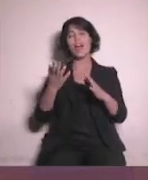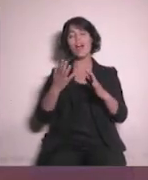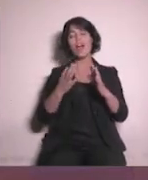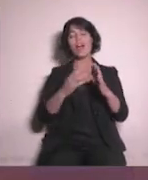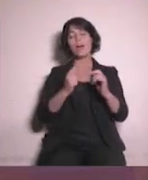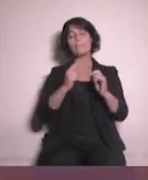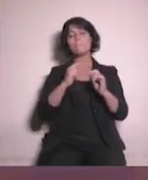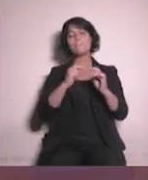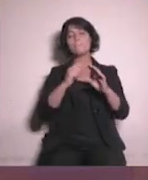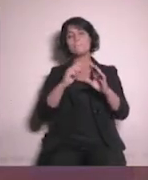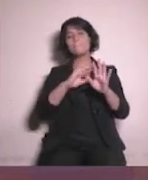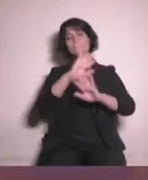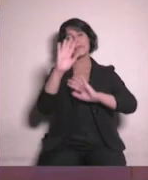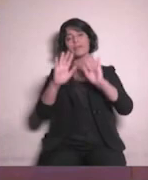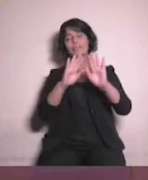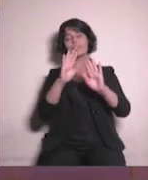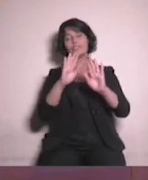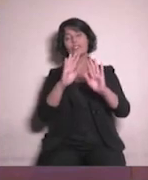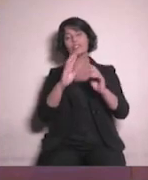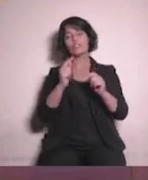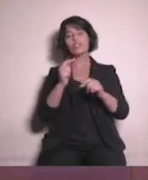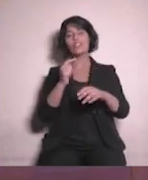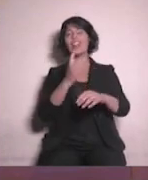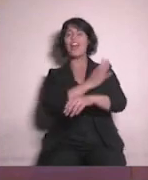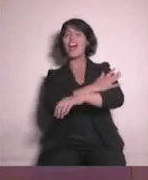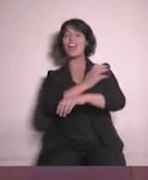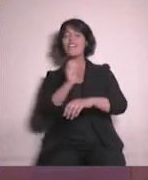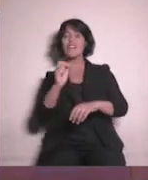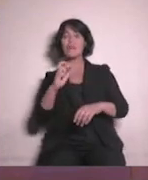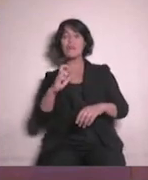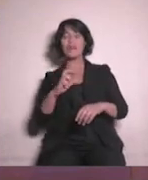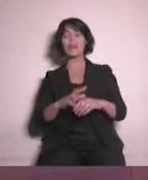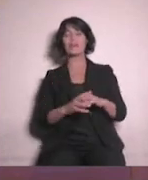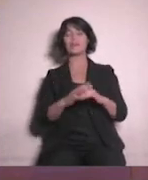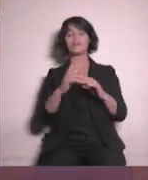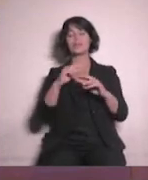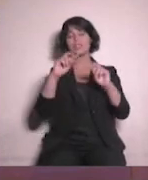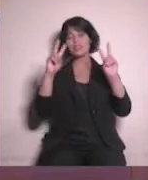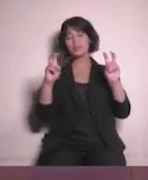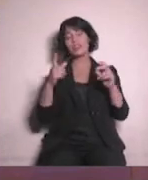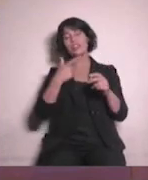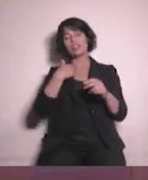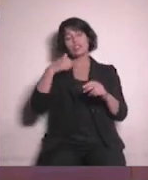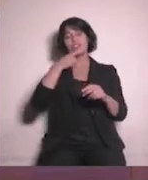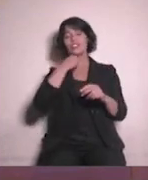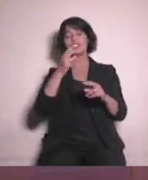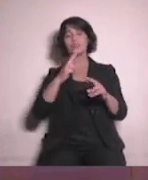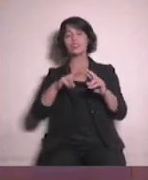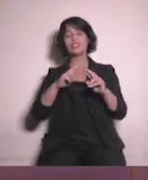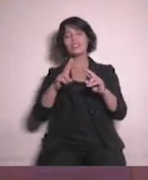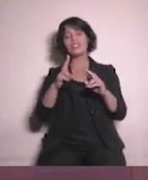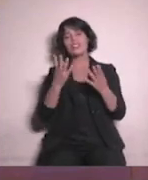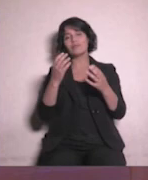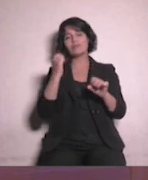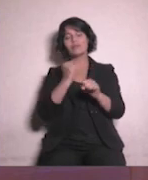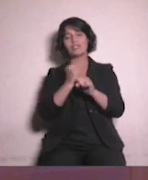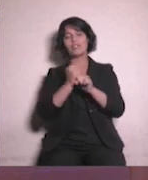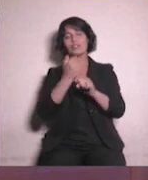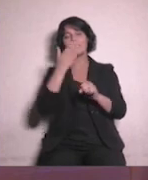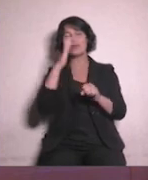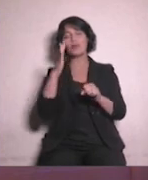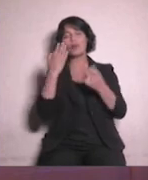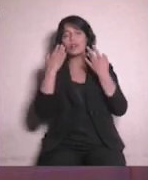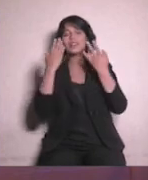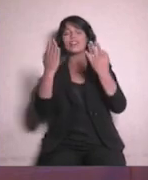más álgidos desde la creación del sistema y en ese contexto fue que decidimos ser más proactivos en la entrega de